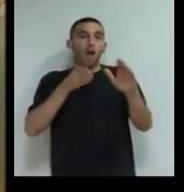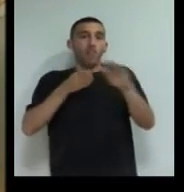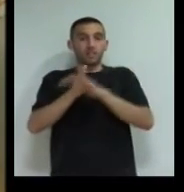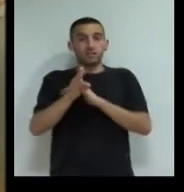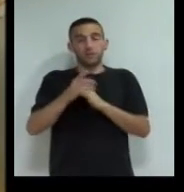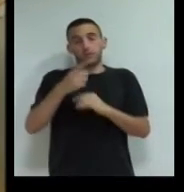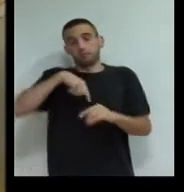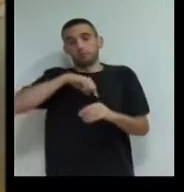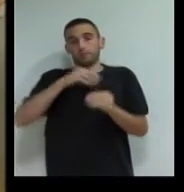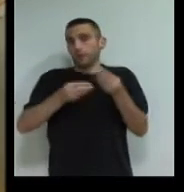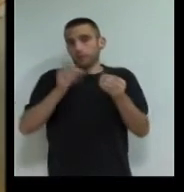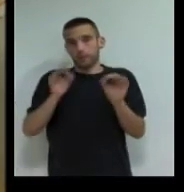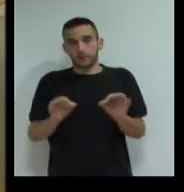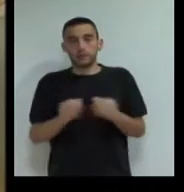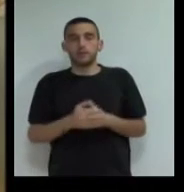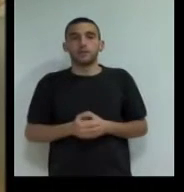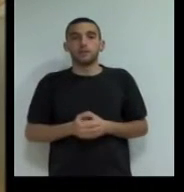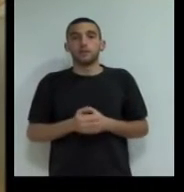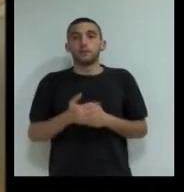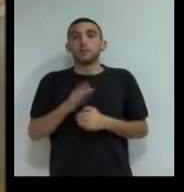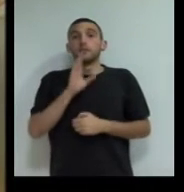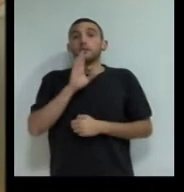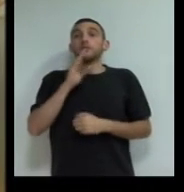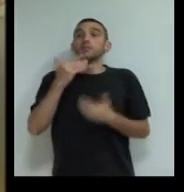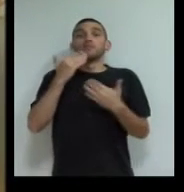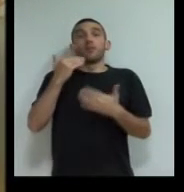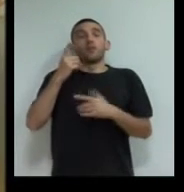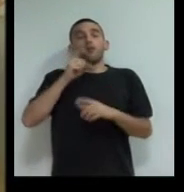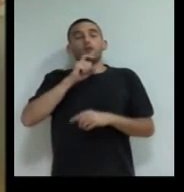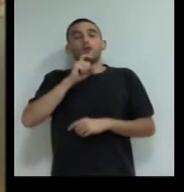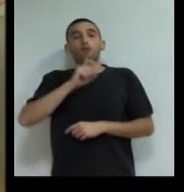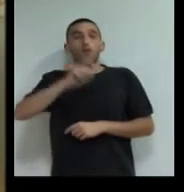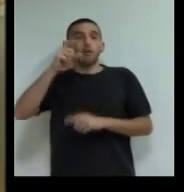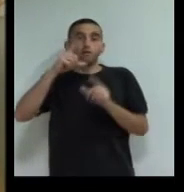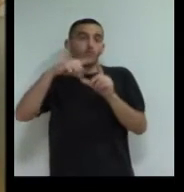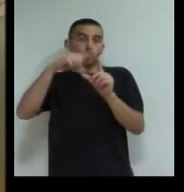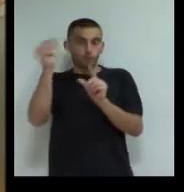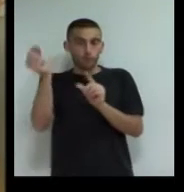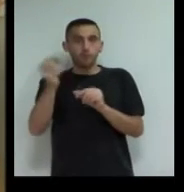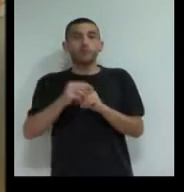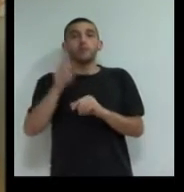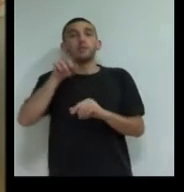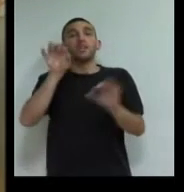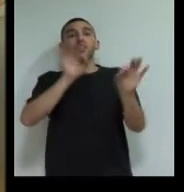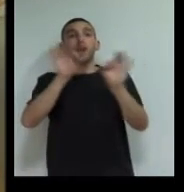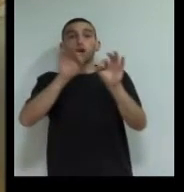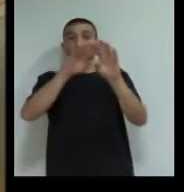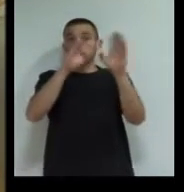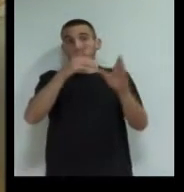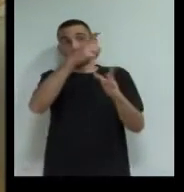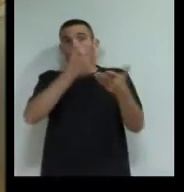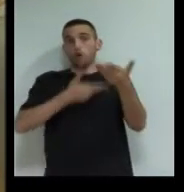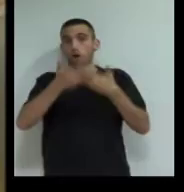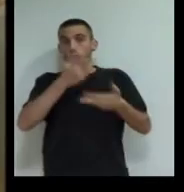o sea, ya te digo, gracias a Vodafone y a los teatros que están colaborando con nosotros y ahí